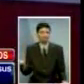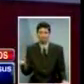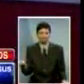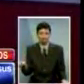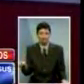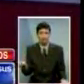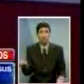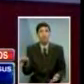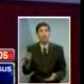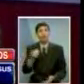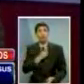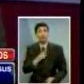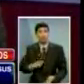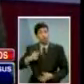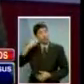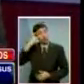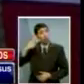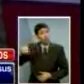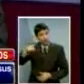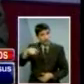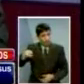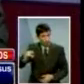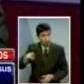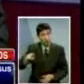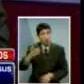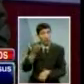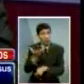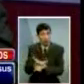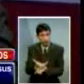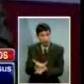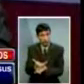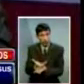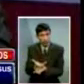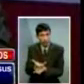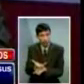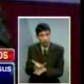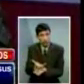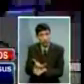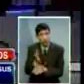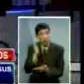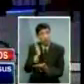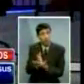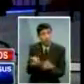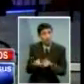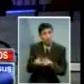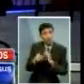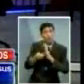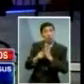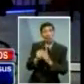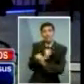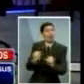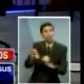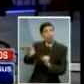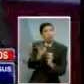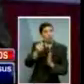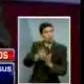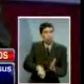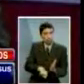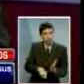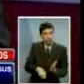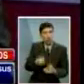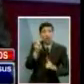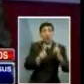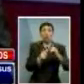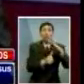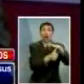los diputados creen que efectivamente esto debería ser una limitación, y que si alguien se presentó a